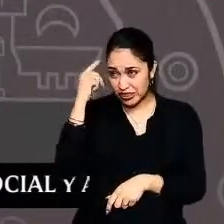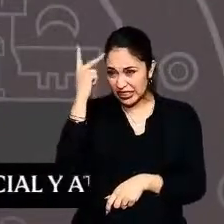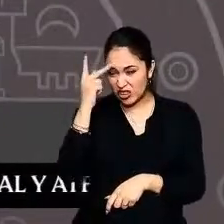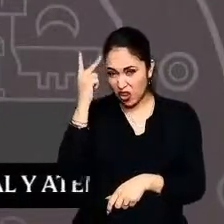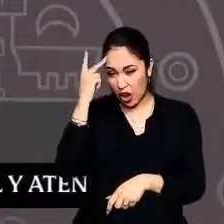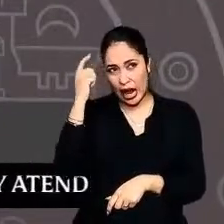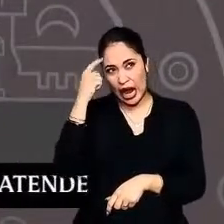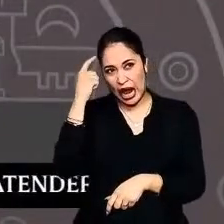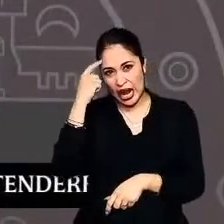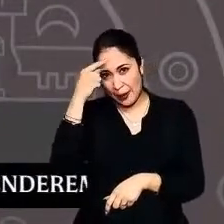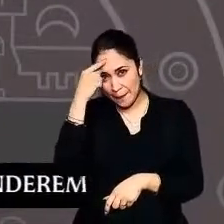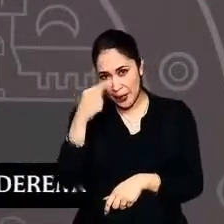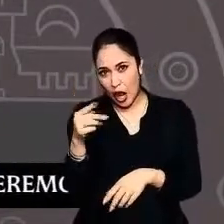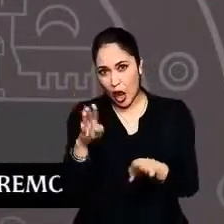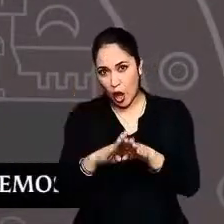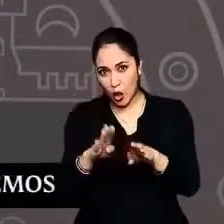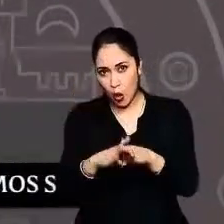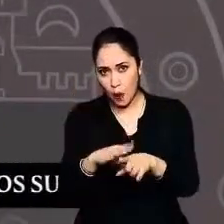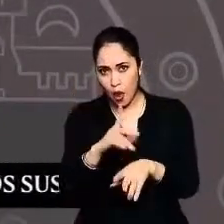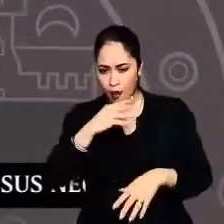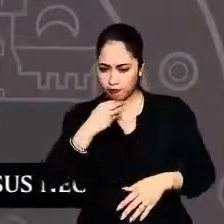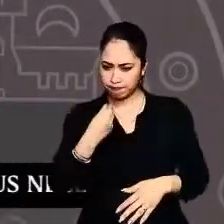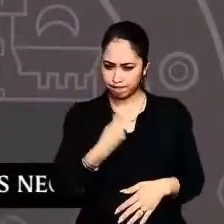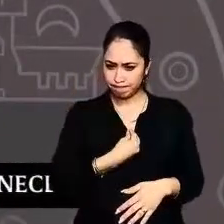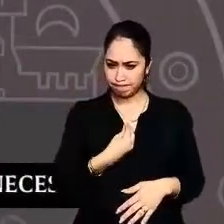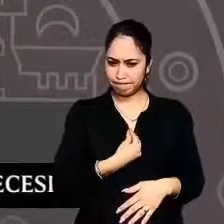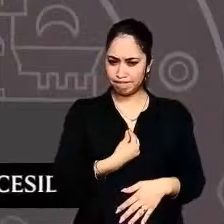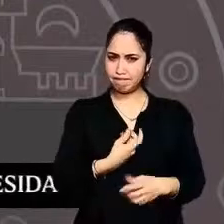capaces de frenar, de dominar